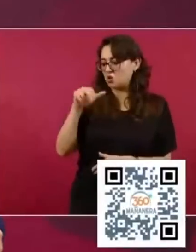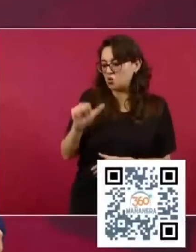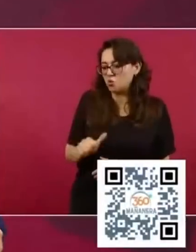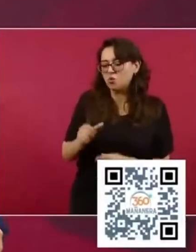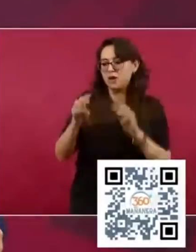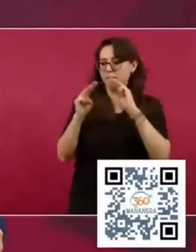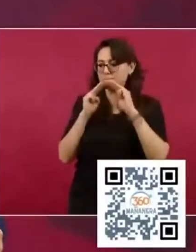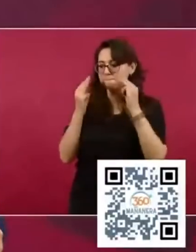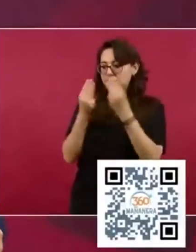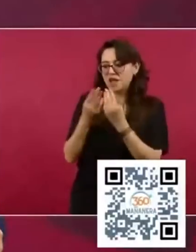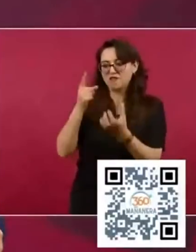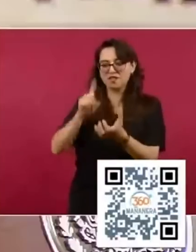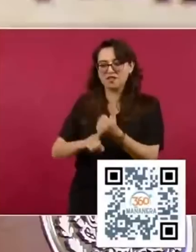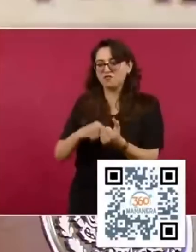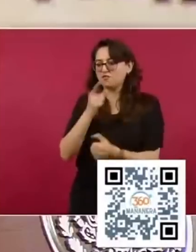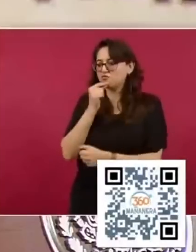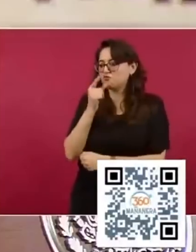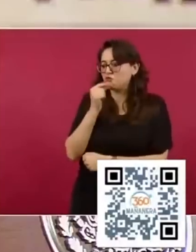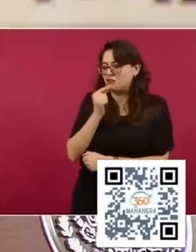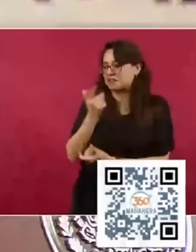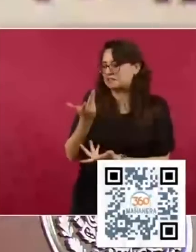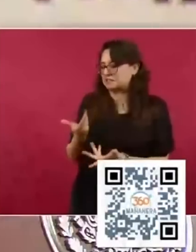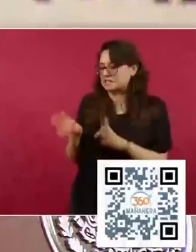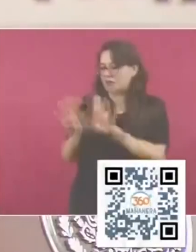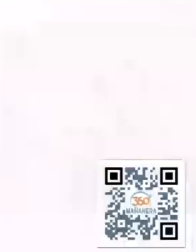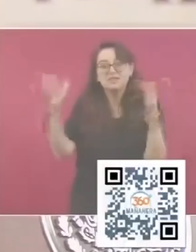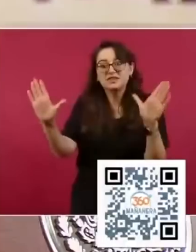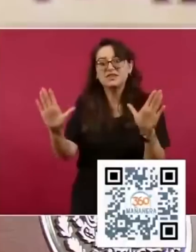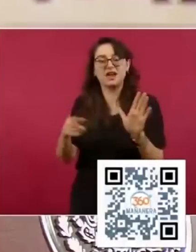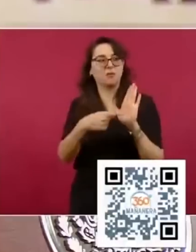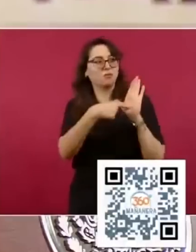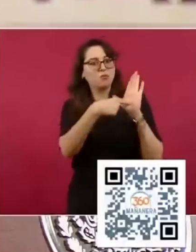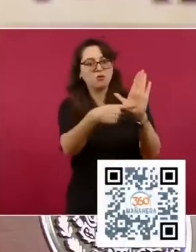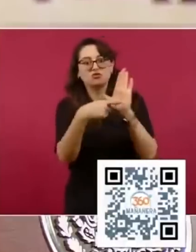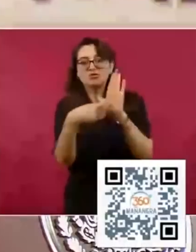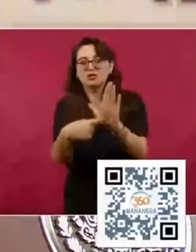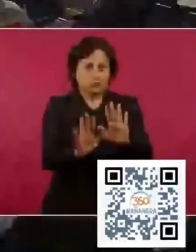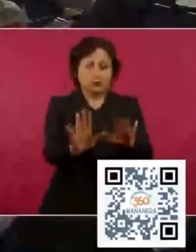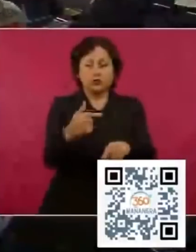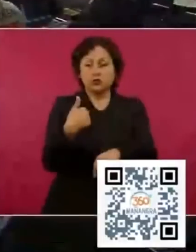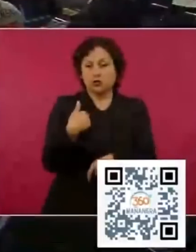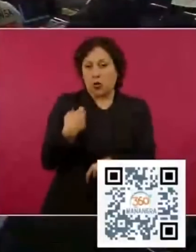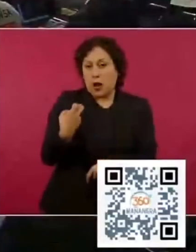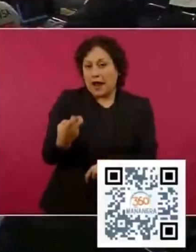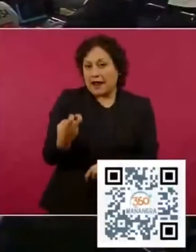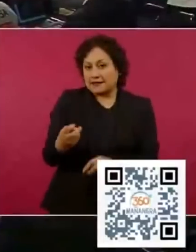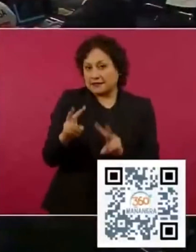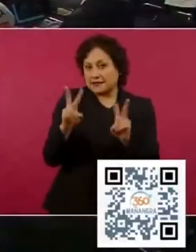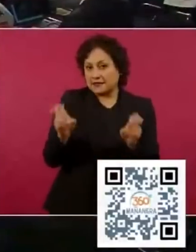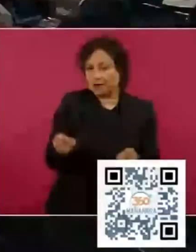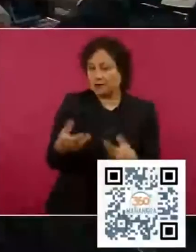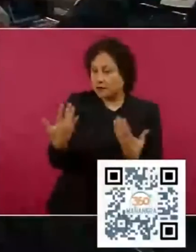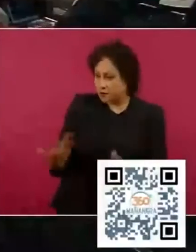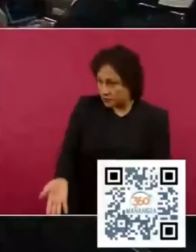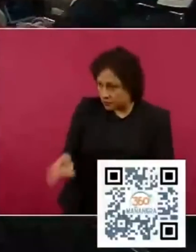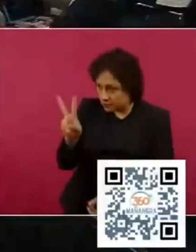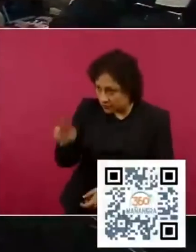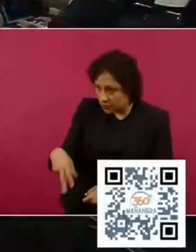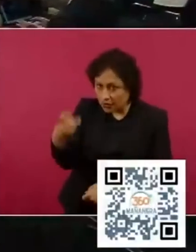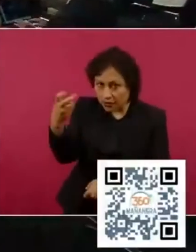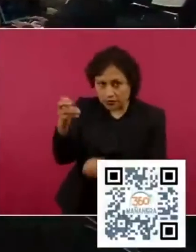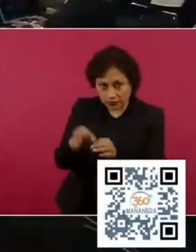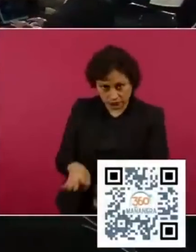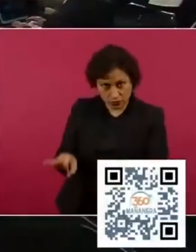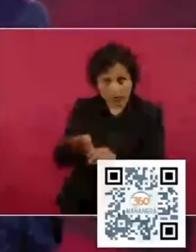este suceso este hecho gravísimo Pero a poco no es importante